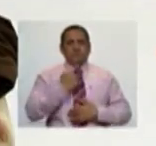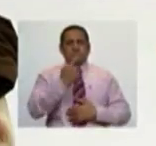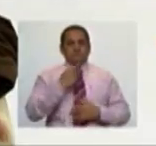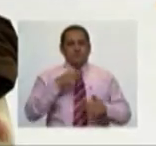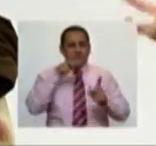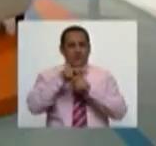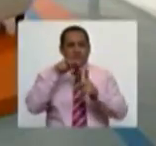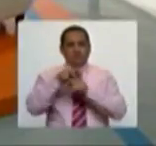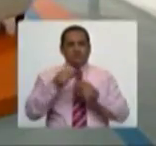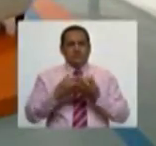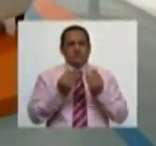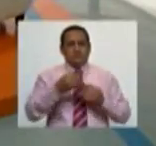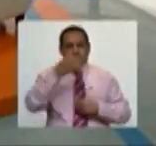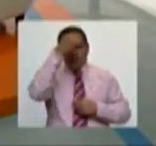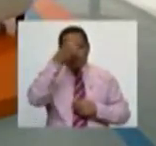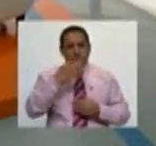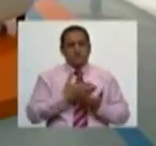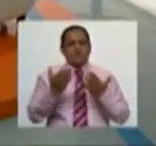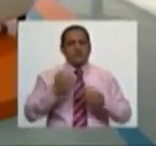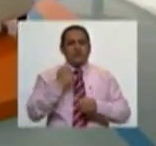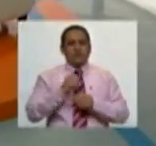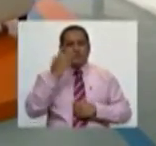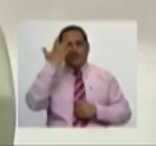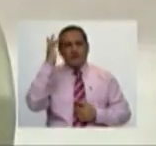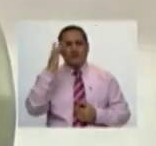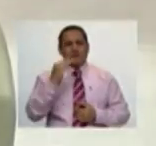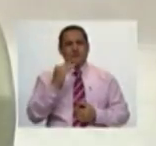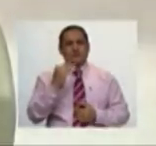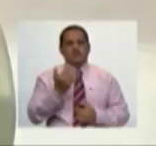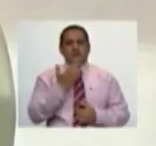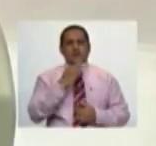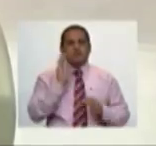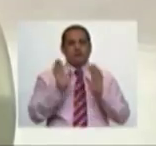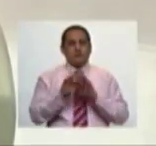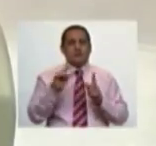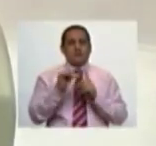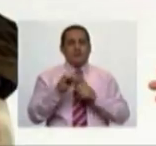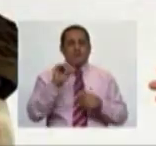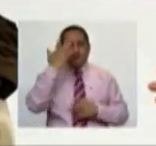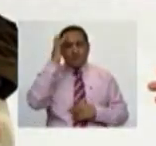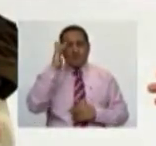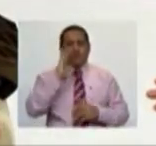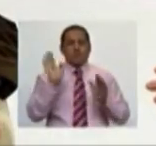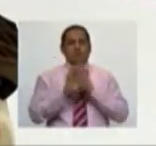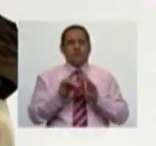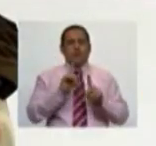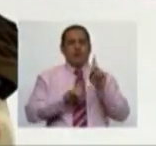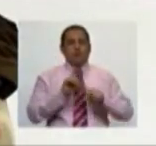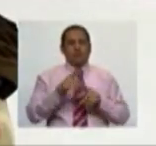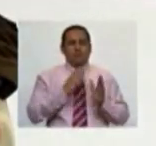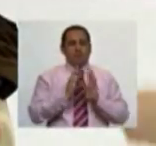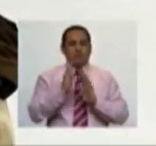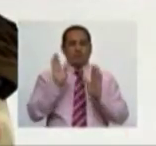monitoreo interconectado con capacidad de reacción está allá donde, en la mano inteligente. Ahí está la mano inteligente, ¿no? Claro, porque